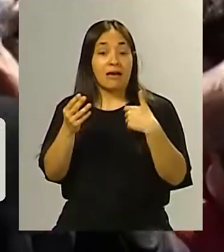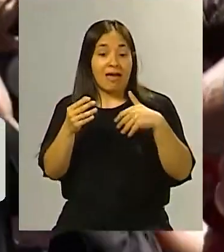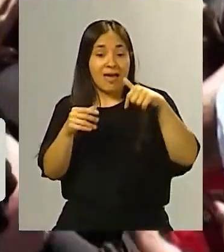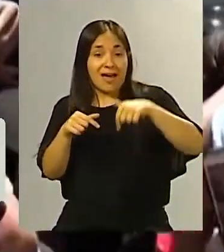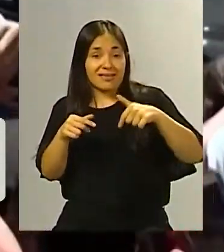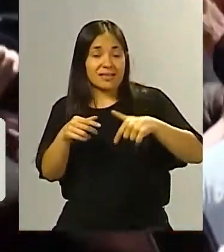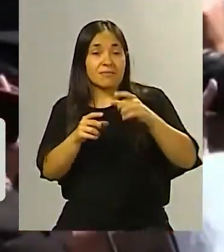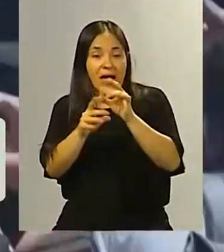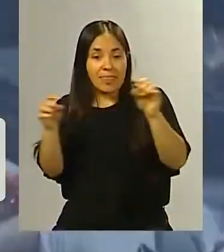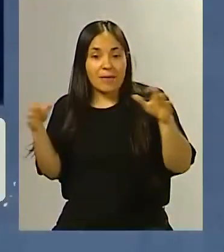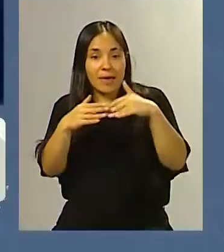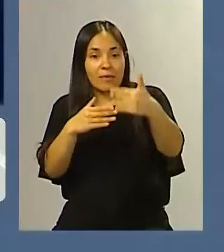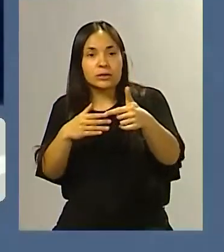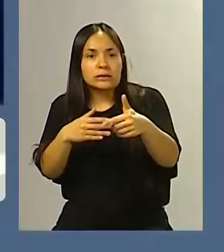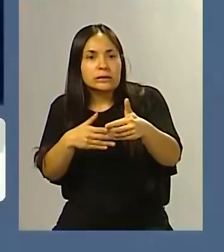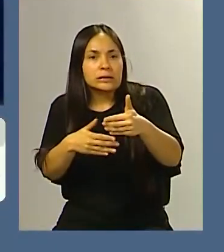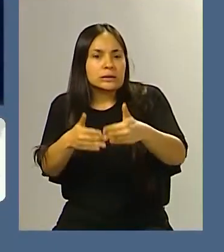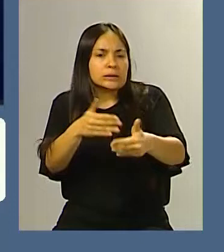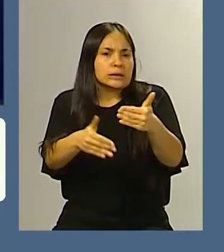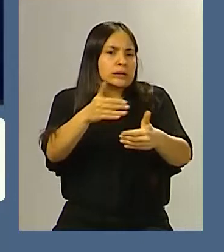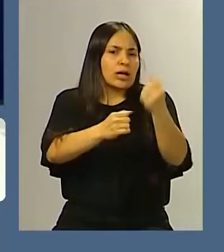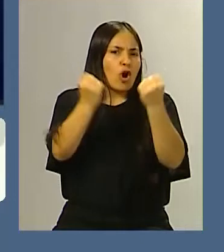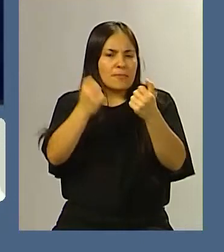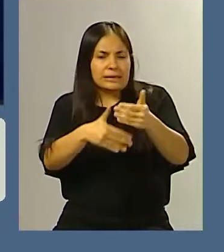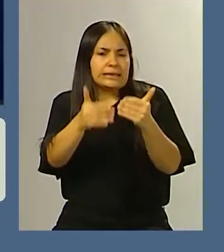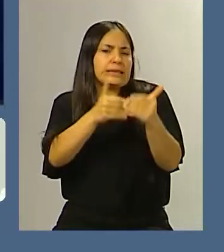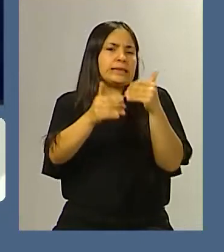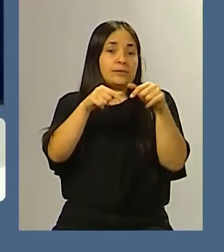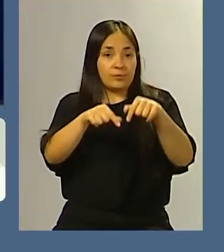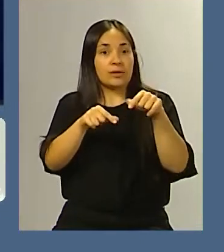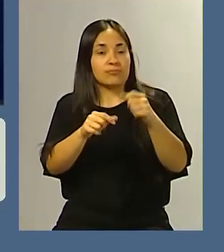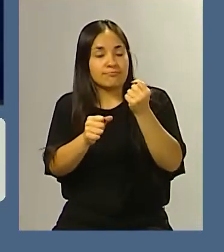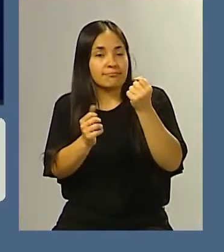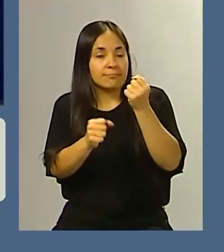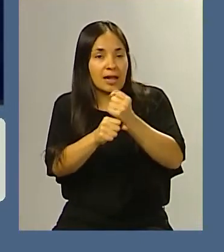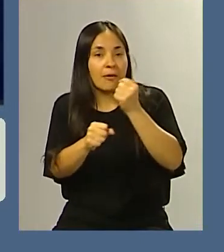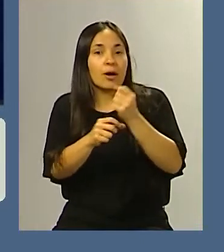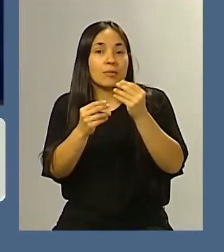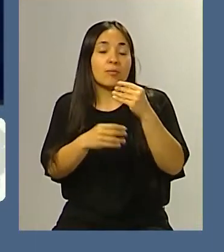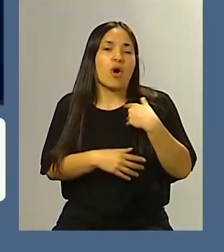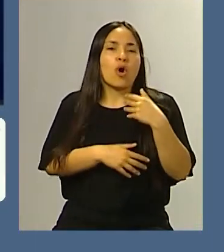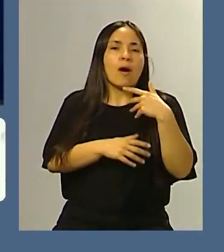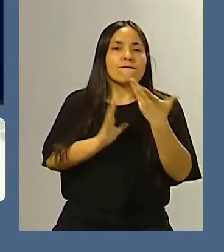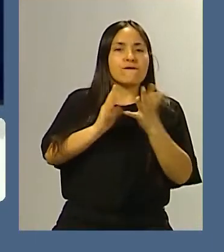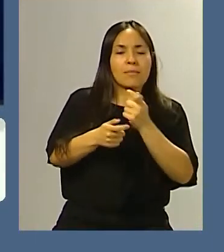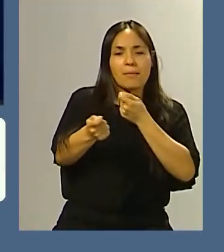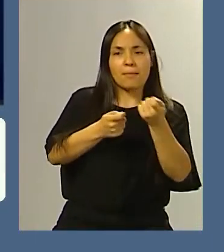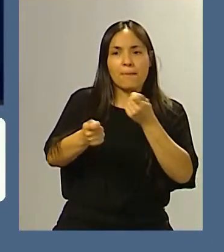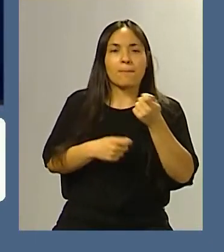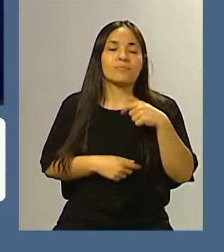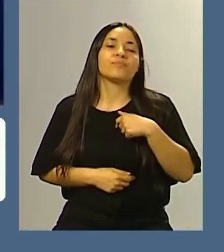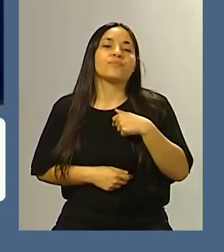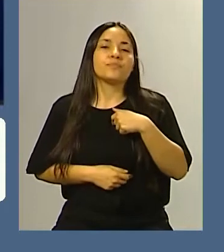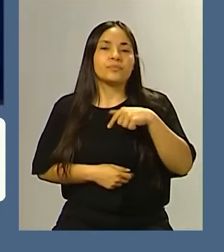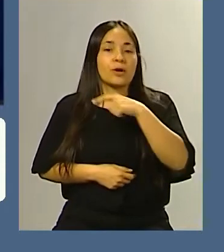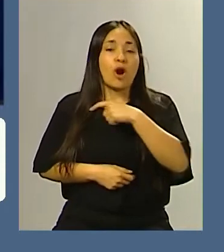vivimos post-pandemia, pero también las recesiones advindas de las malas políticas económicas del gobierno Bolsonaro. Paulo, nos quedan pocos